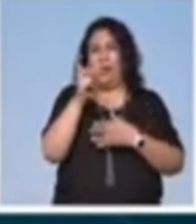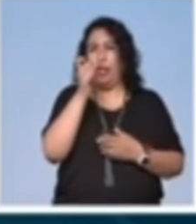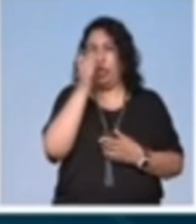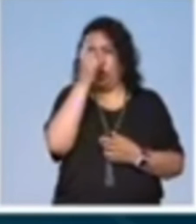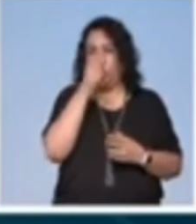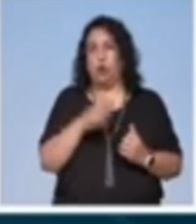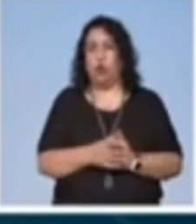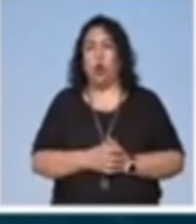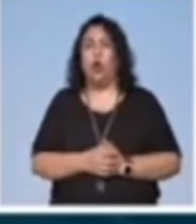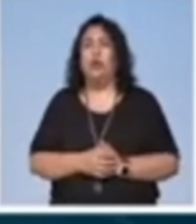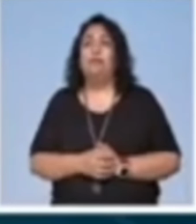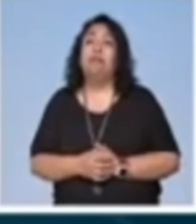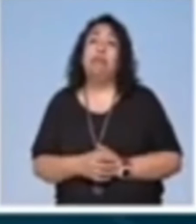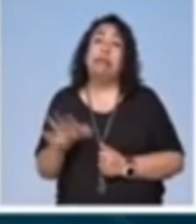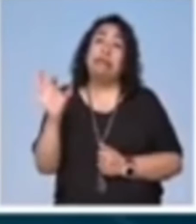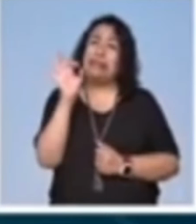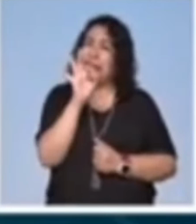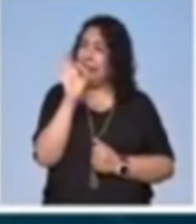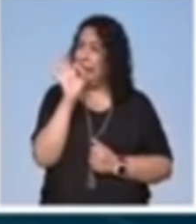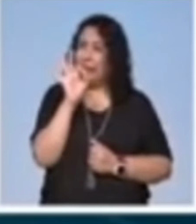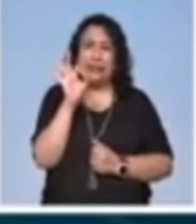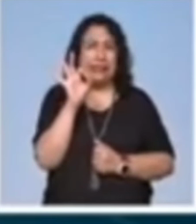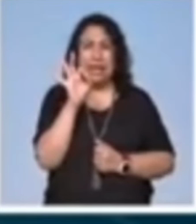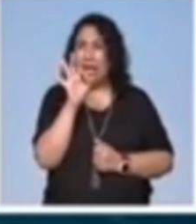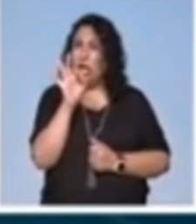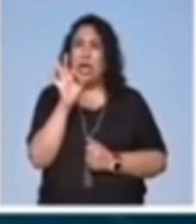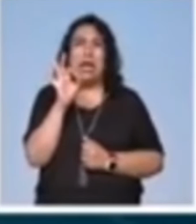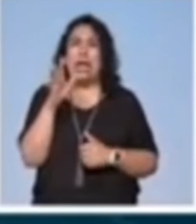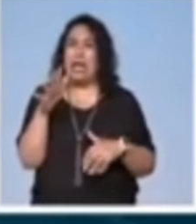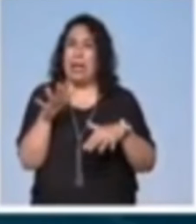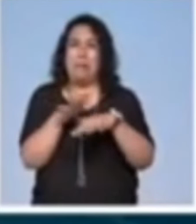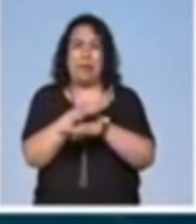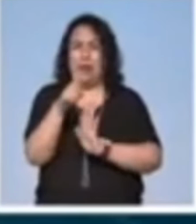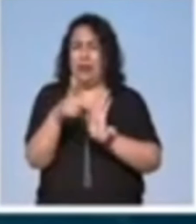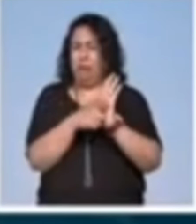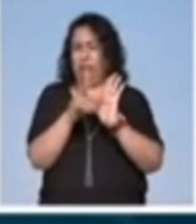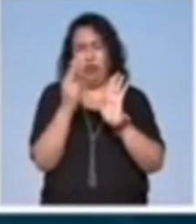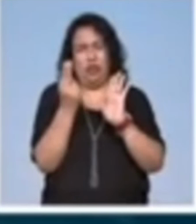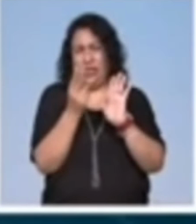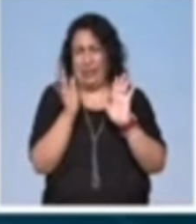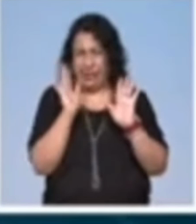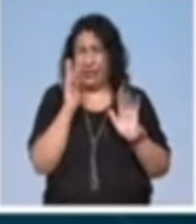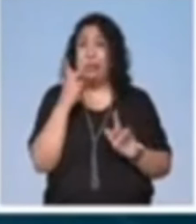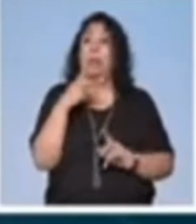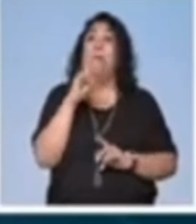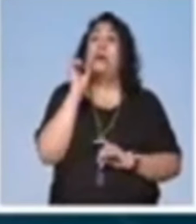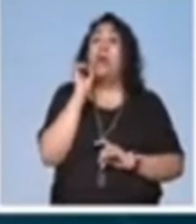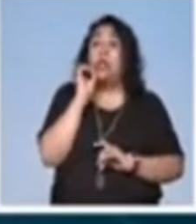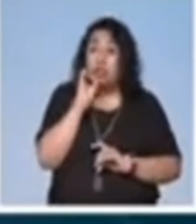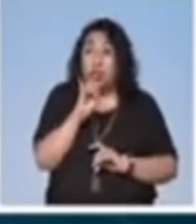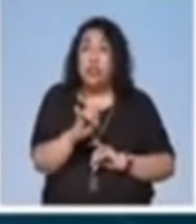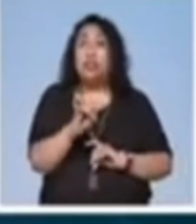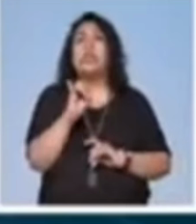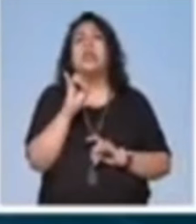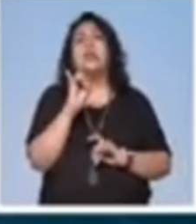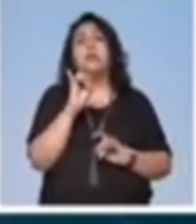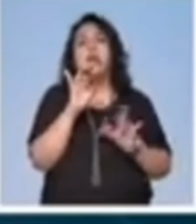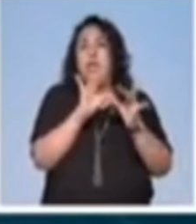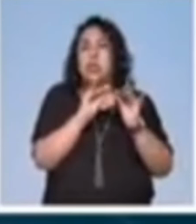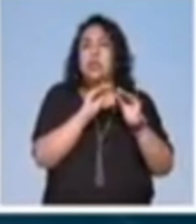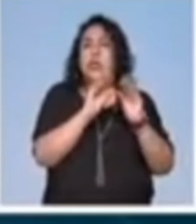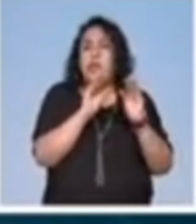autor, probablemente no se tenga que modificar la ley, pero sí hacer algunas